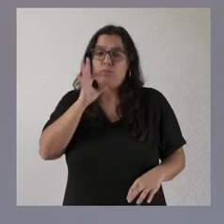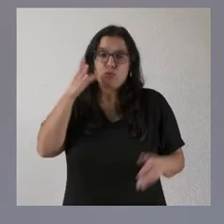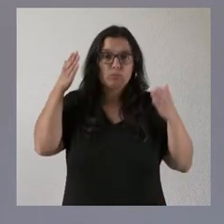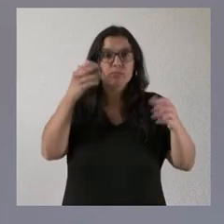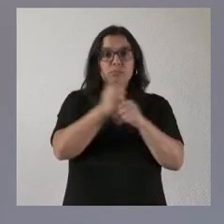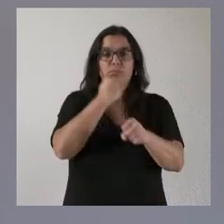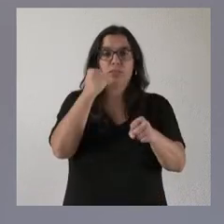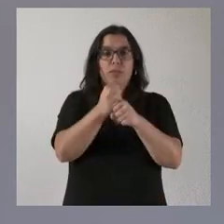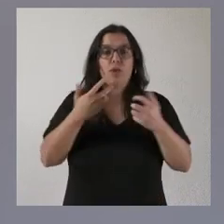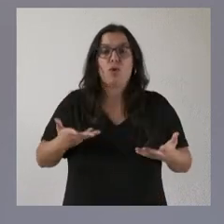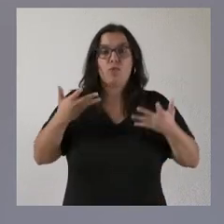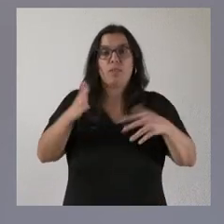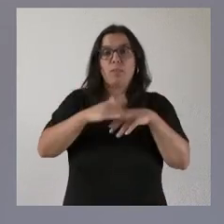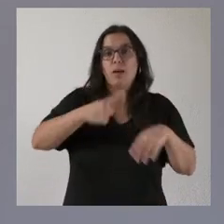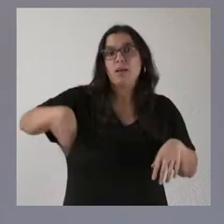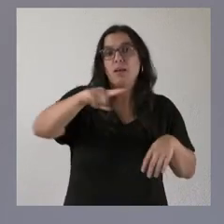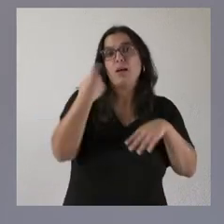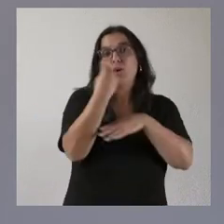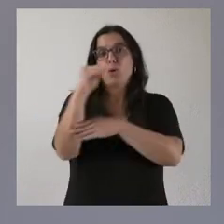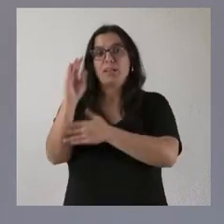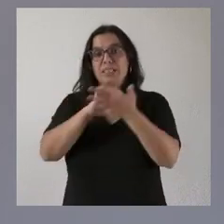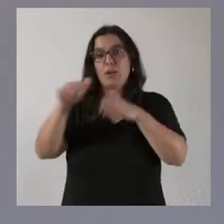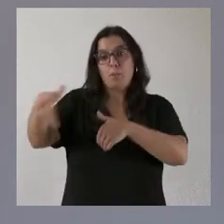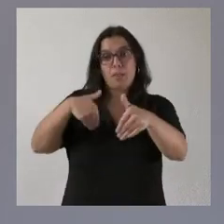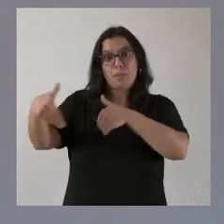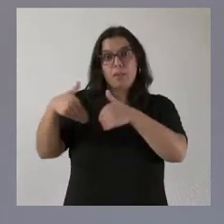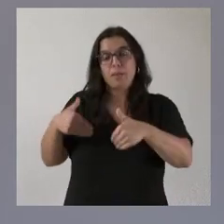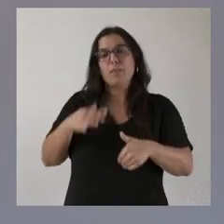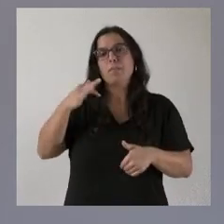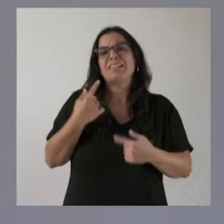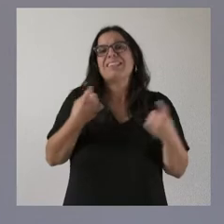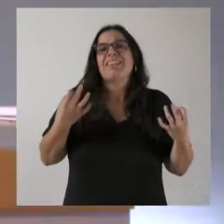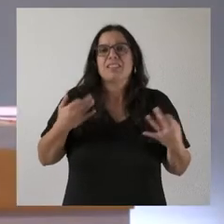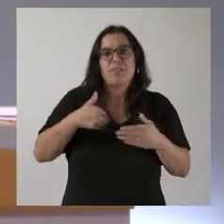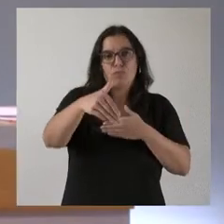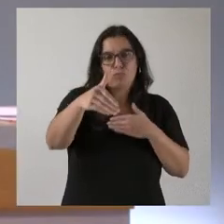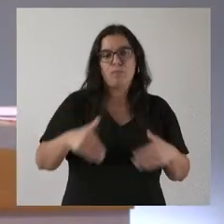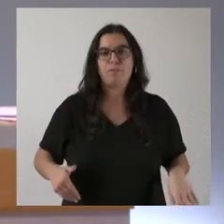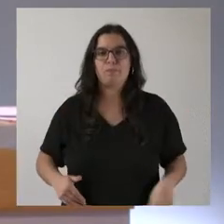ofrecer a los jóvenes de Castilla y león lo que ellos nos demandan y lo que necesitan para su futuro